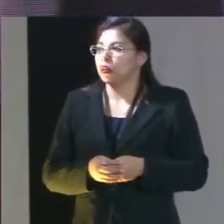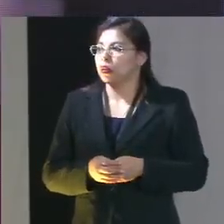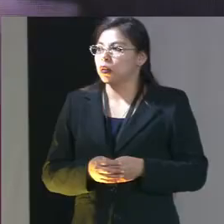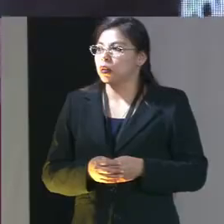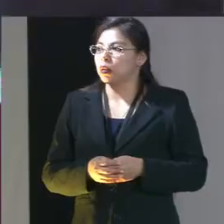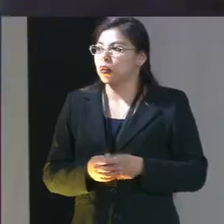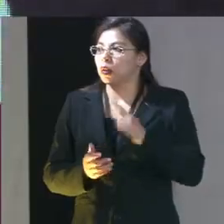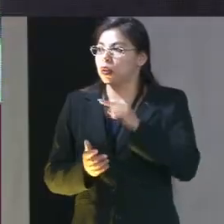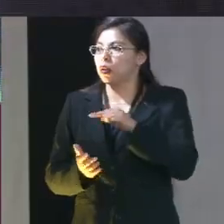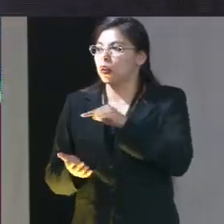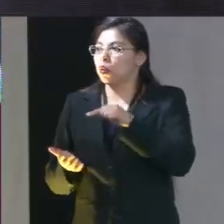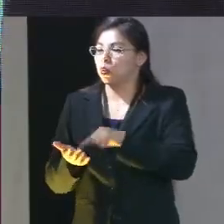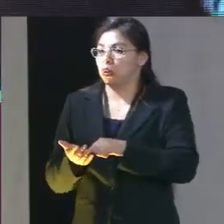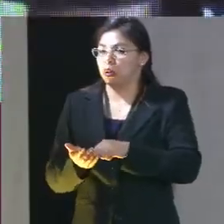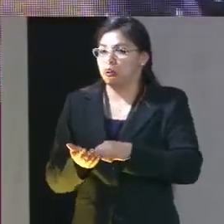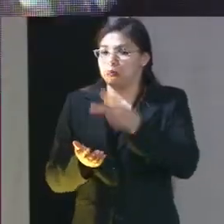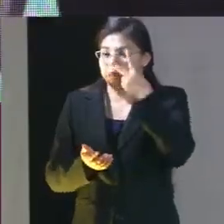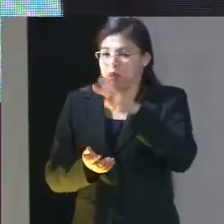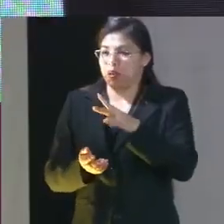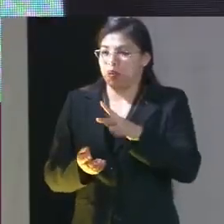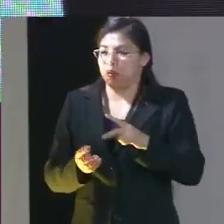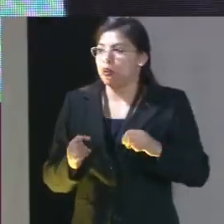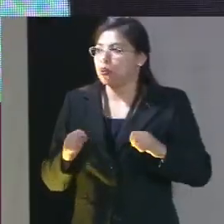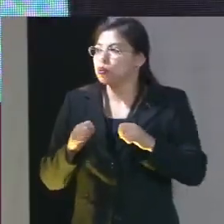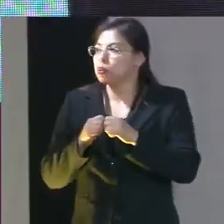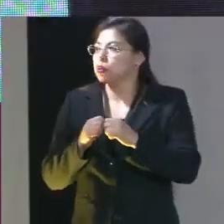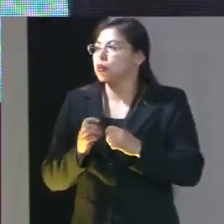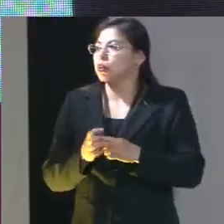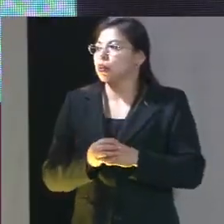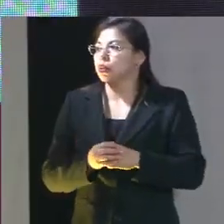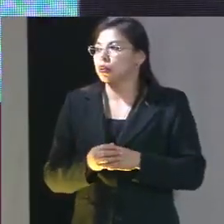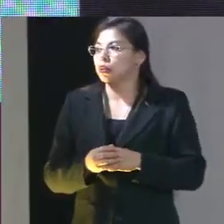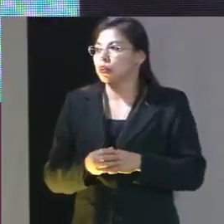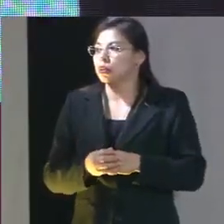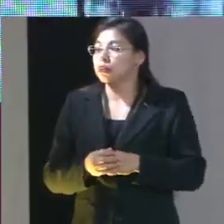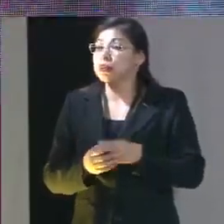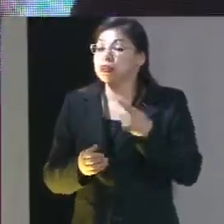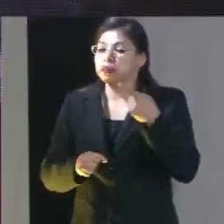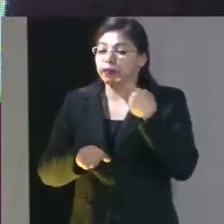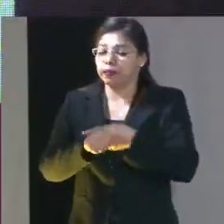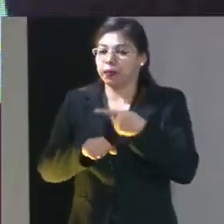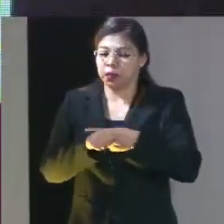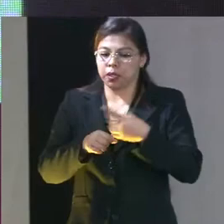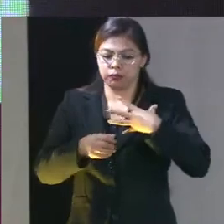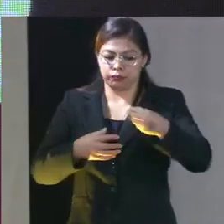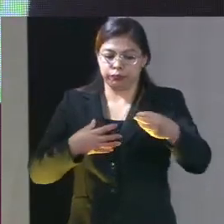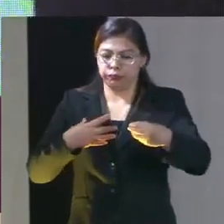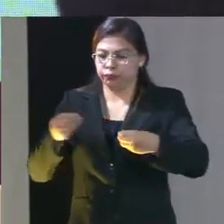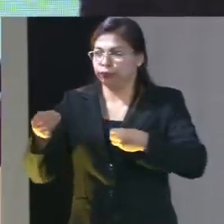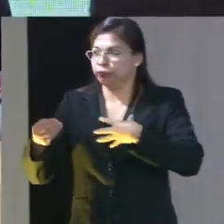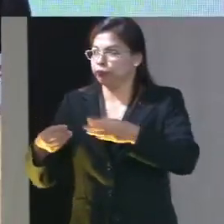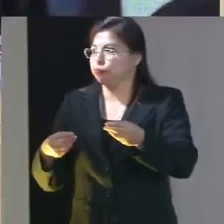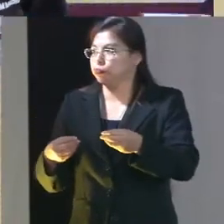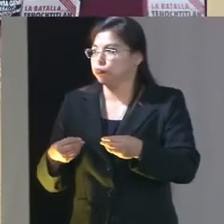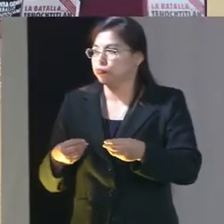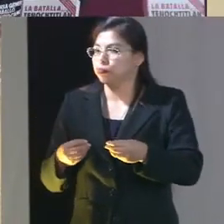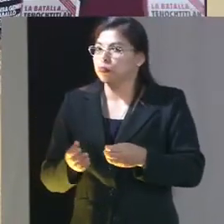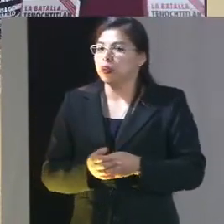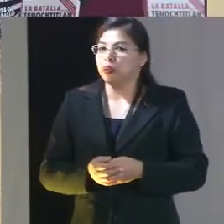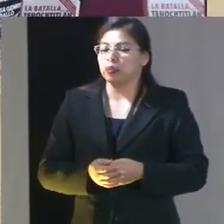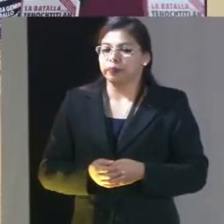En el sitio de México de Tenochtitlán, las enfermedades infecciosas